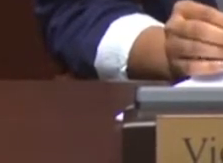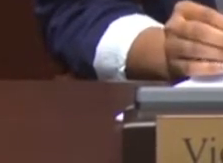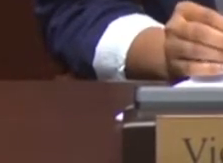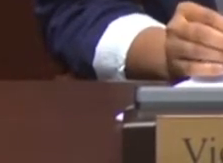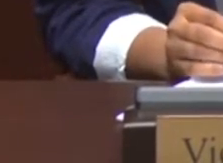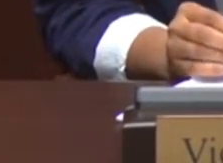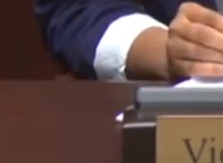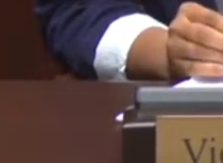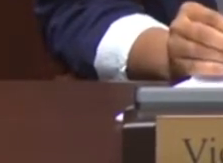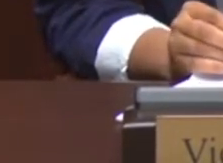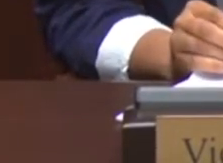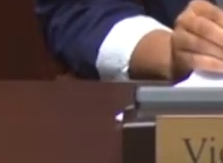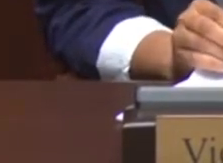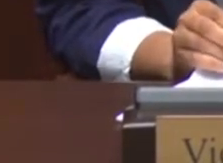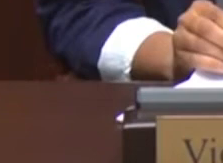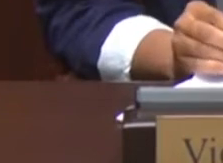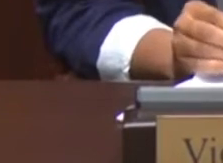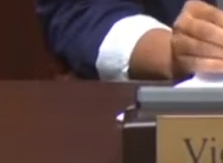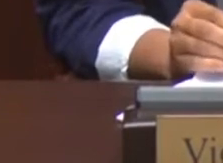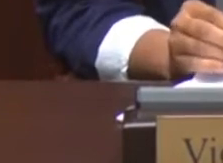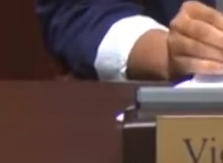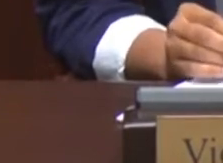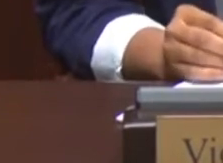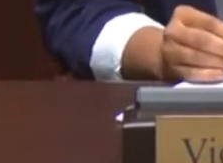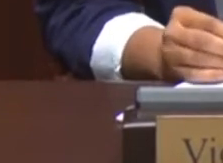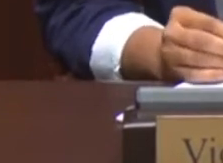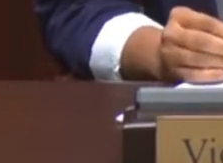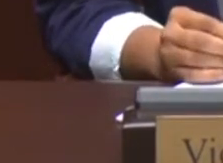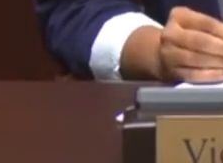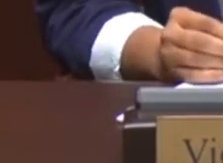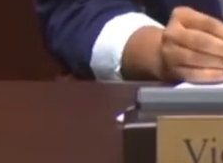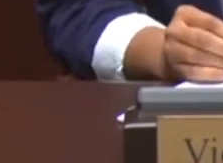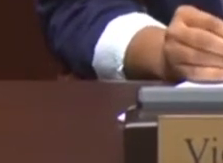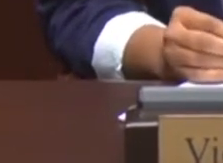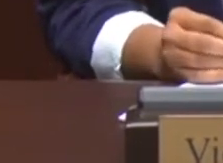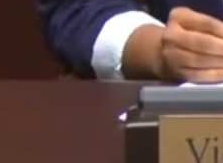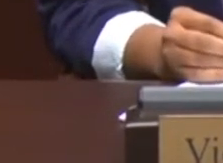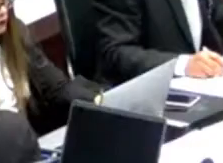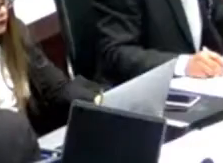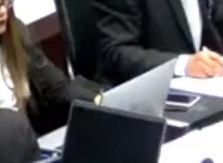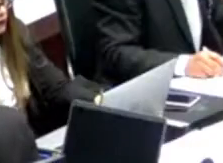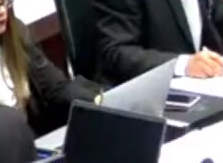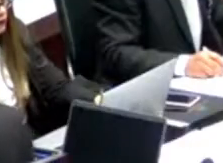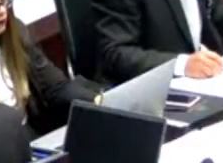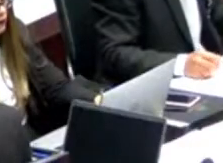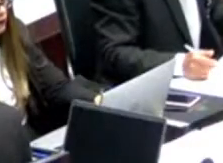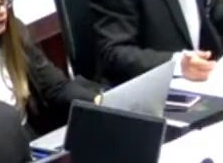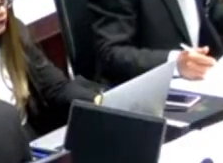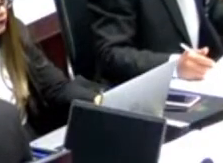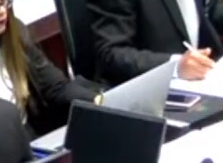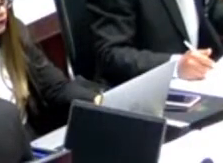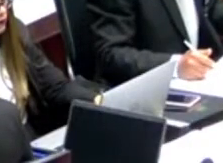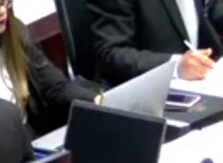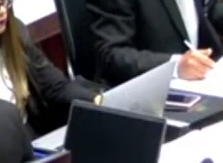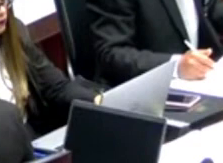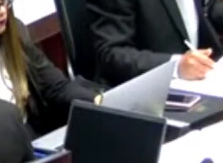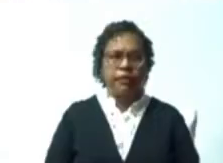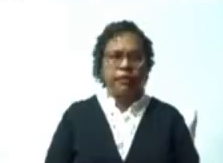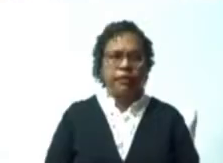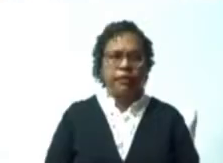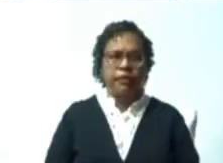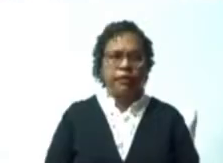la Liberación Dominicana Muchas gracias presidente honorables diputados diputadas esto es